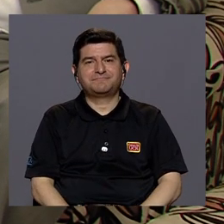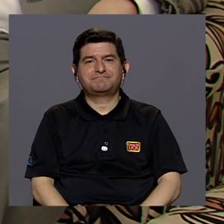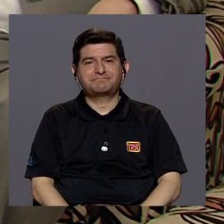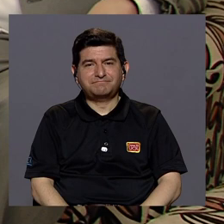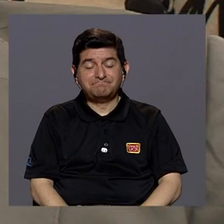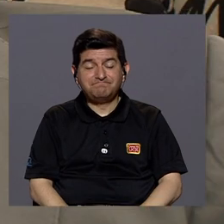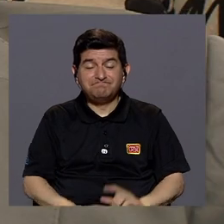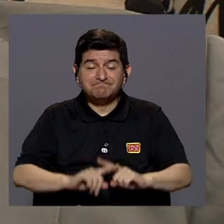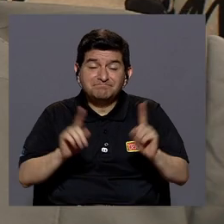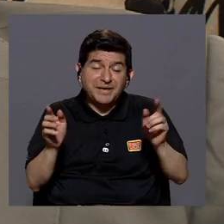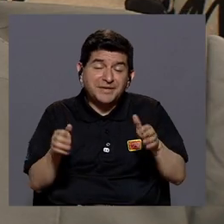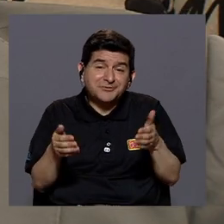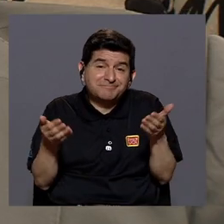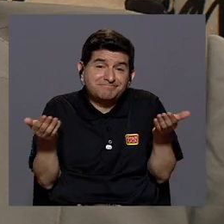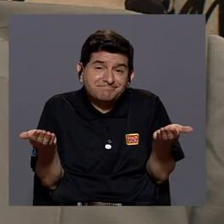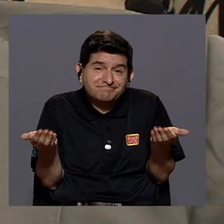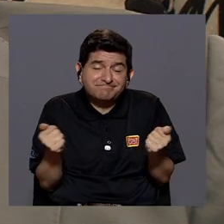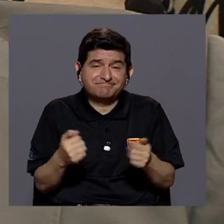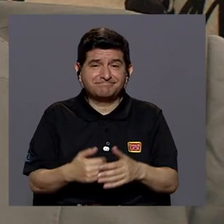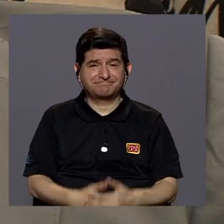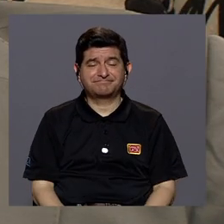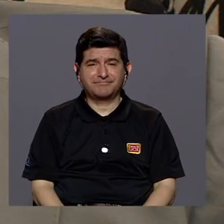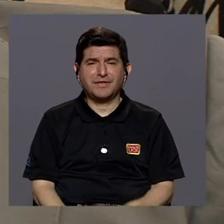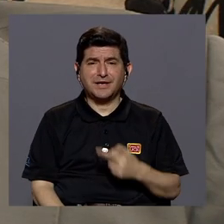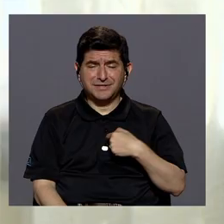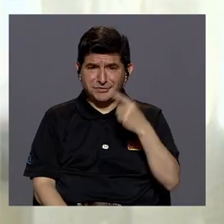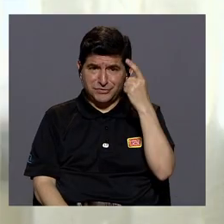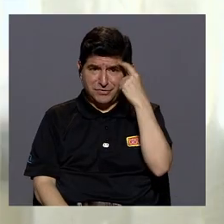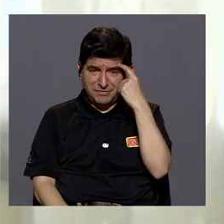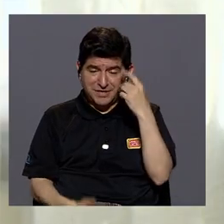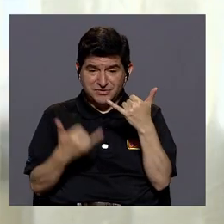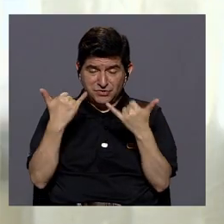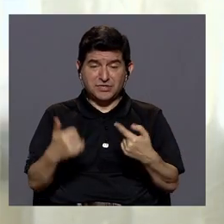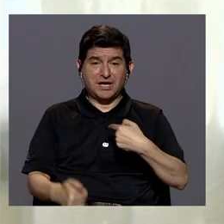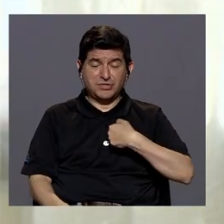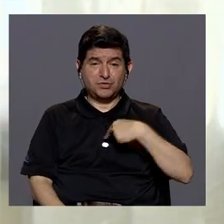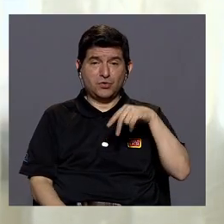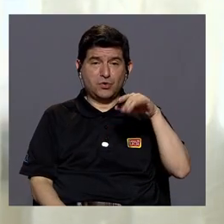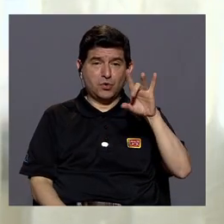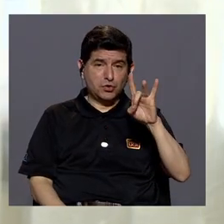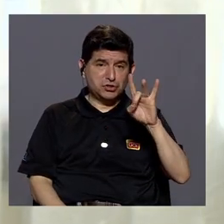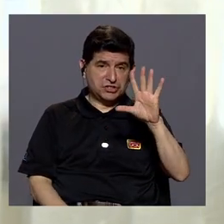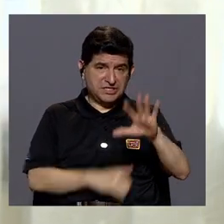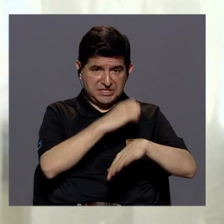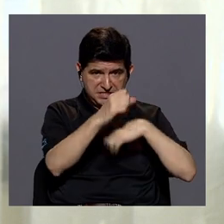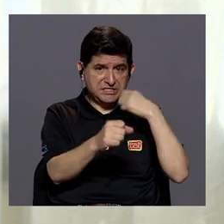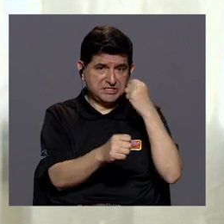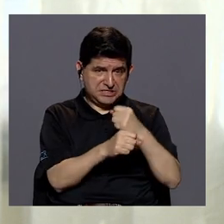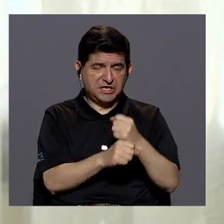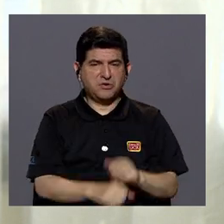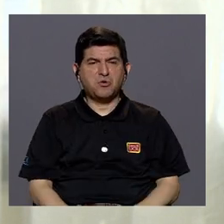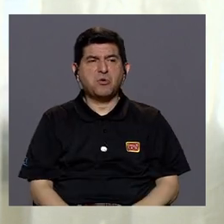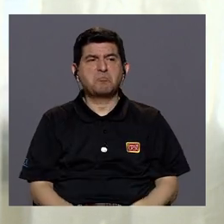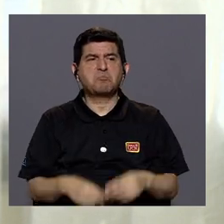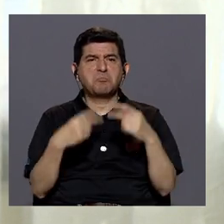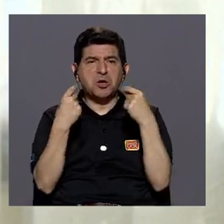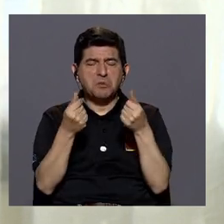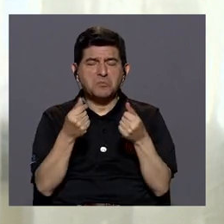Pero ahí. Yo pienso que ya tengo 85 años y que ya pronto le